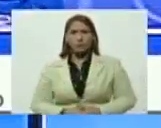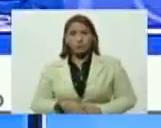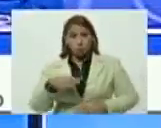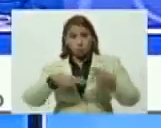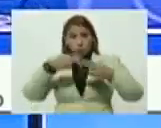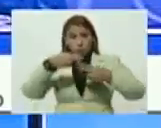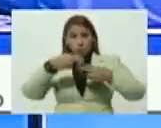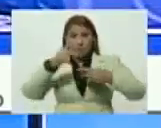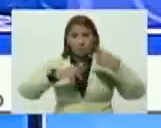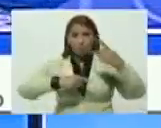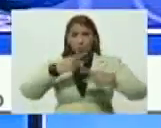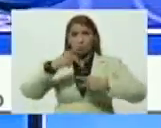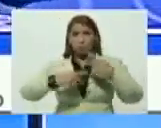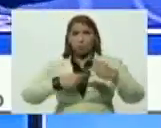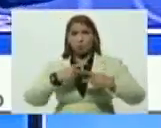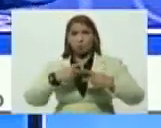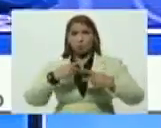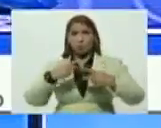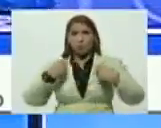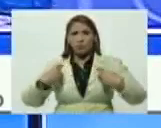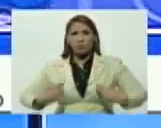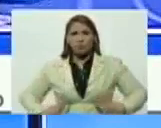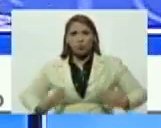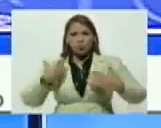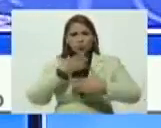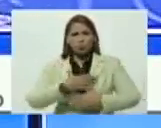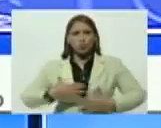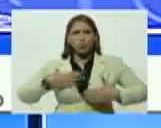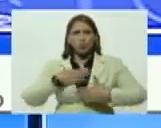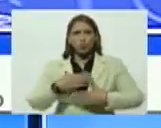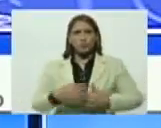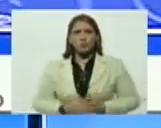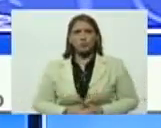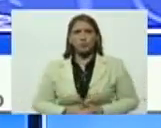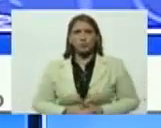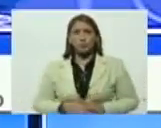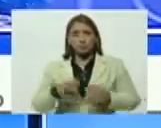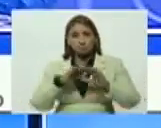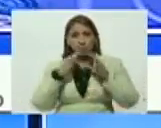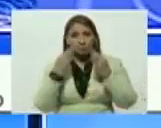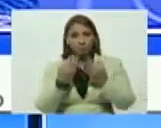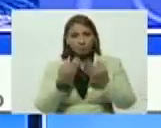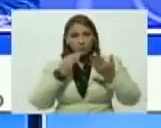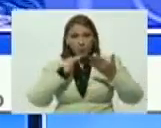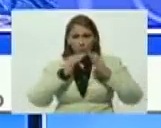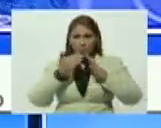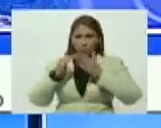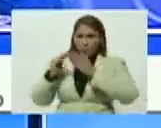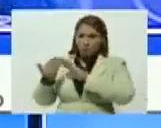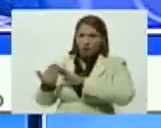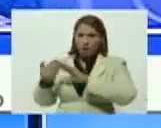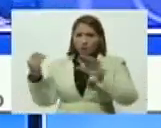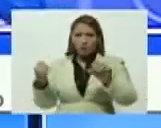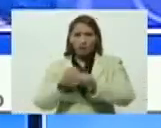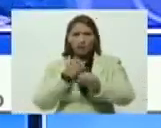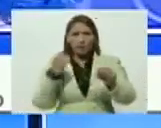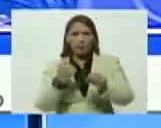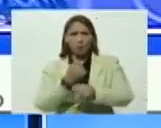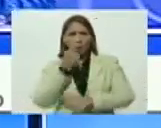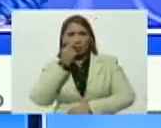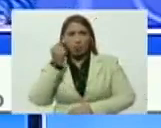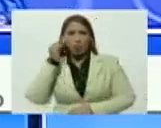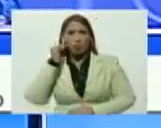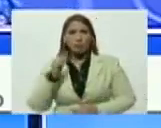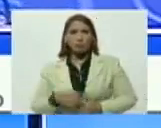un proceso humanamente gratificante para la familia, para la comunidad, para el trabajador, para la